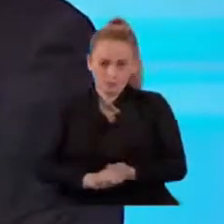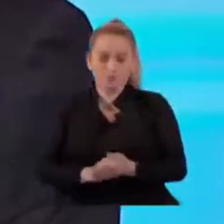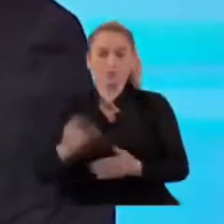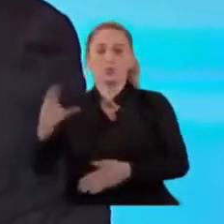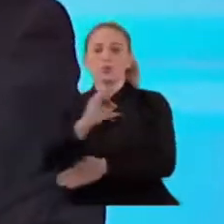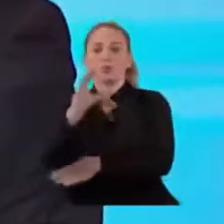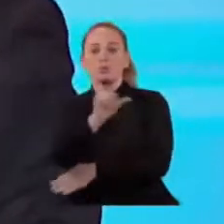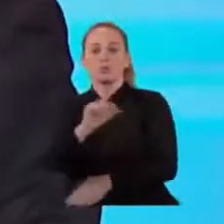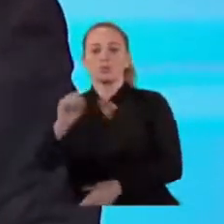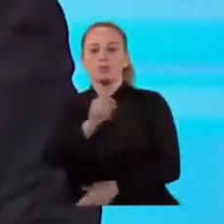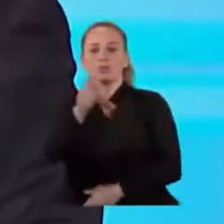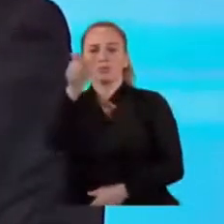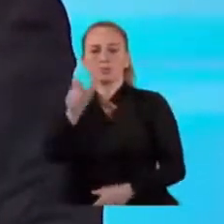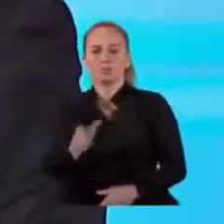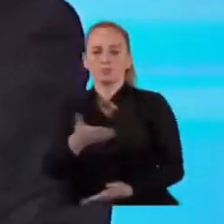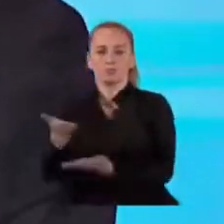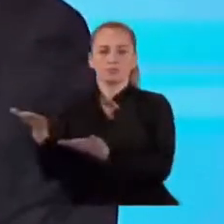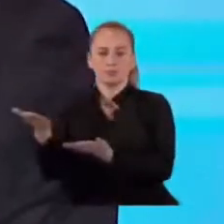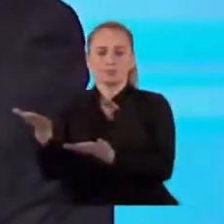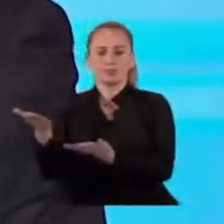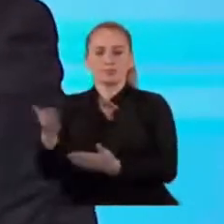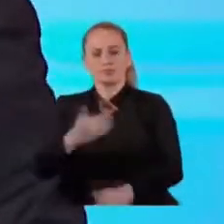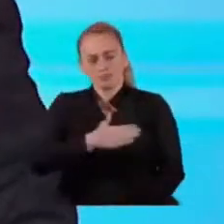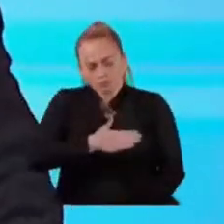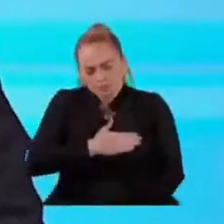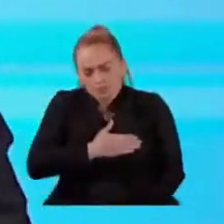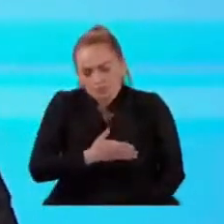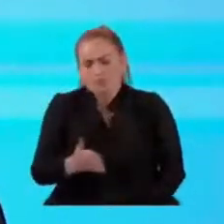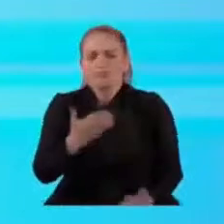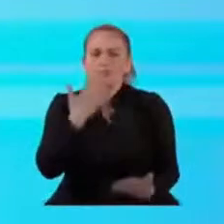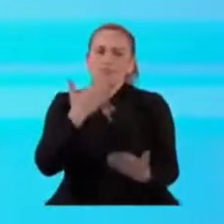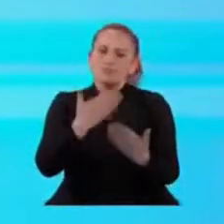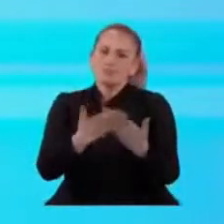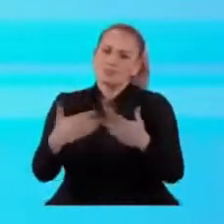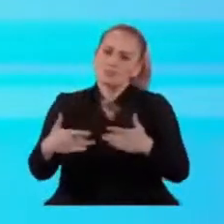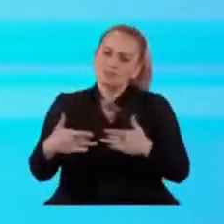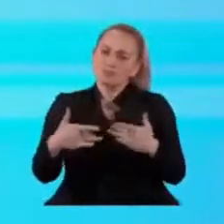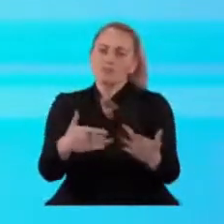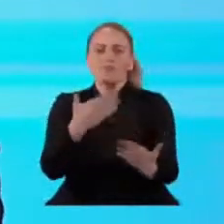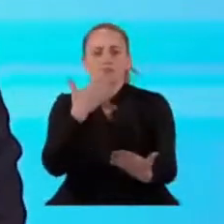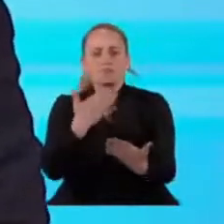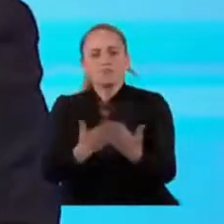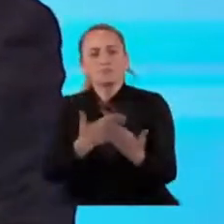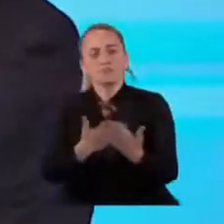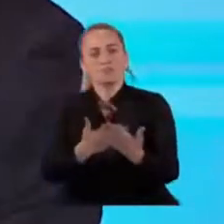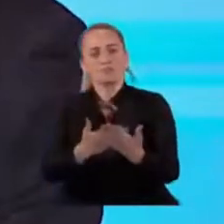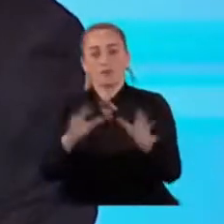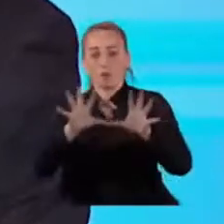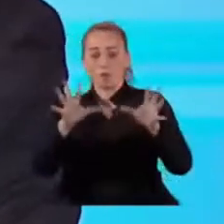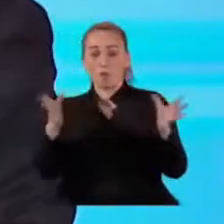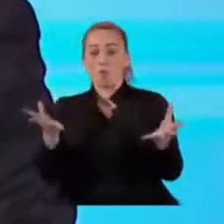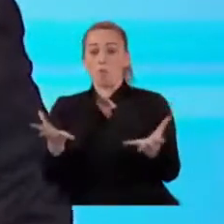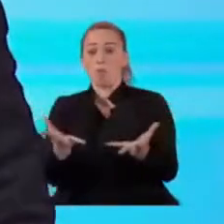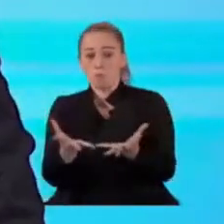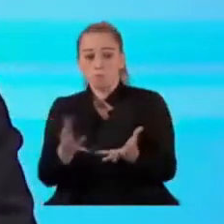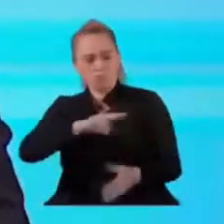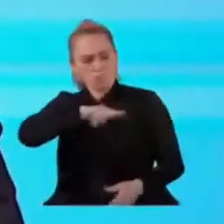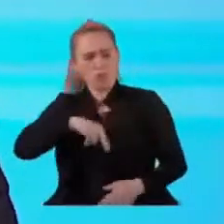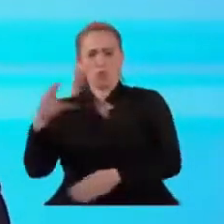Colombianos, les manifiesto mi gratitud por haber demostrado al mundo nuestra